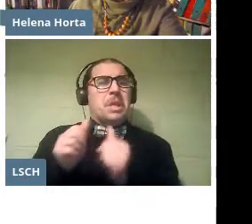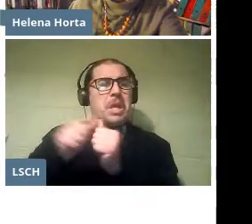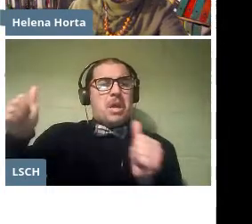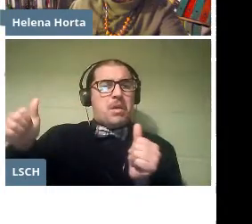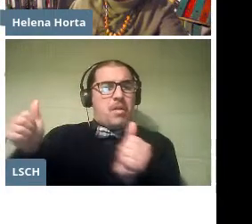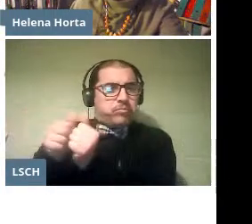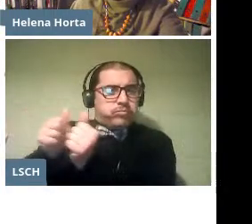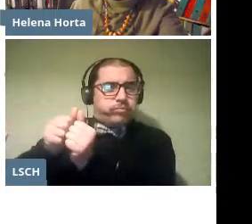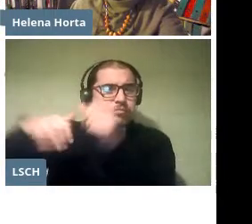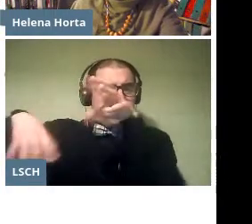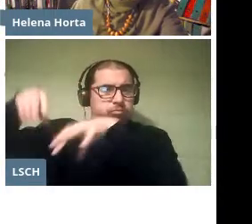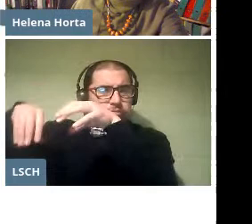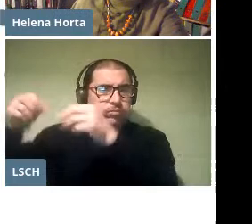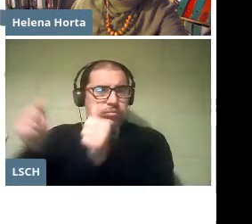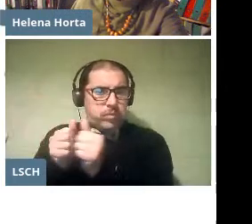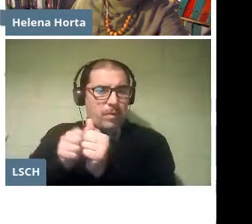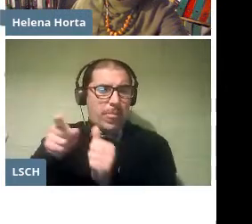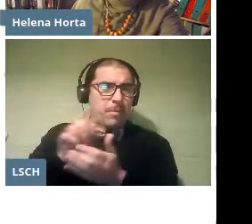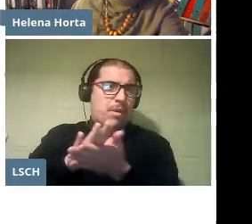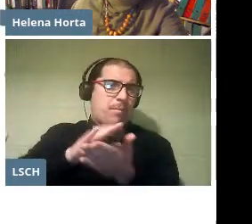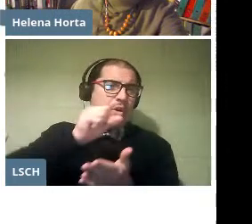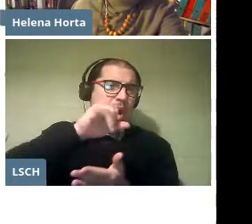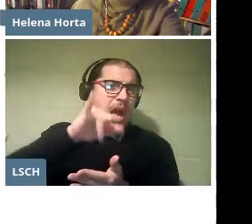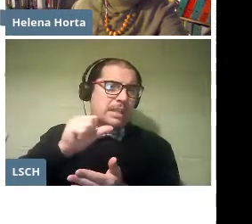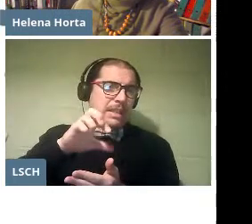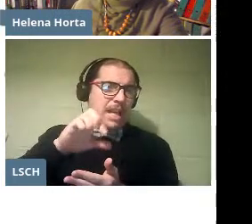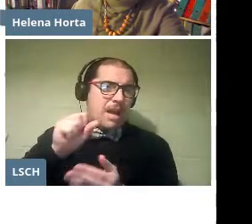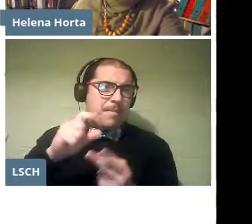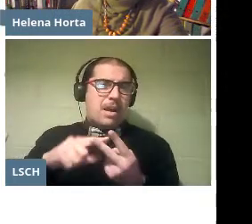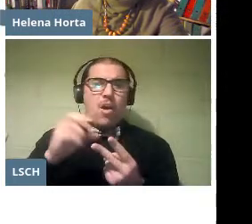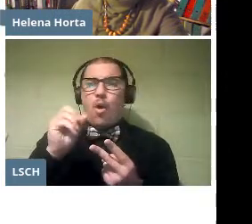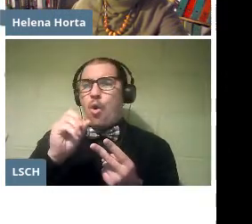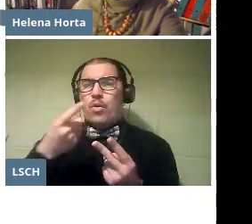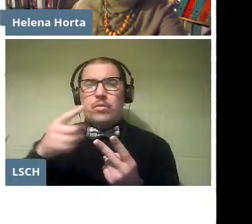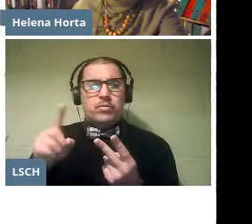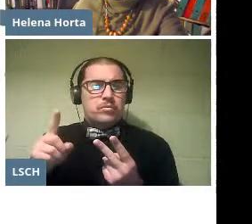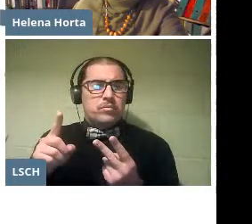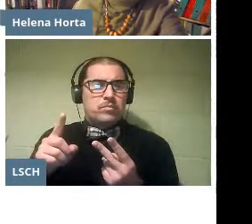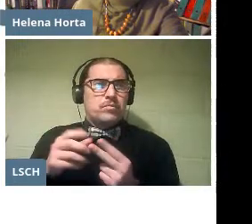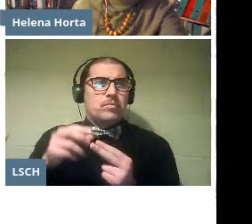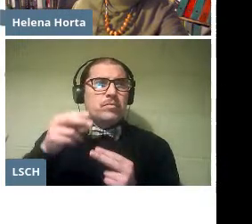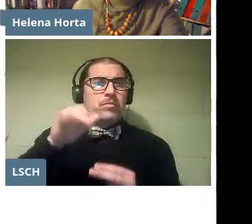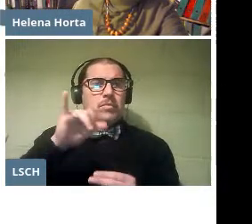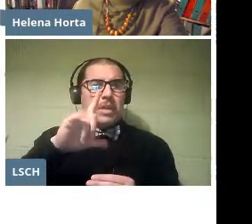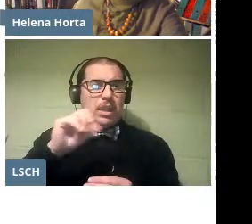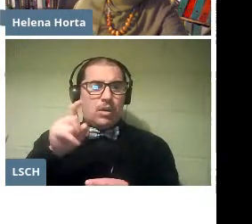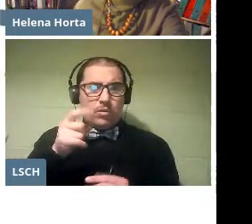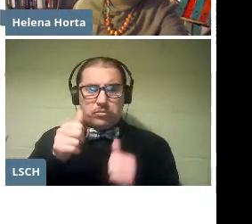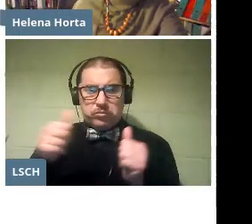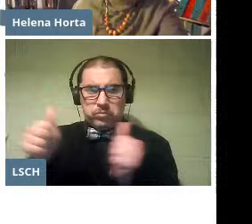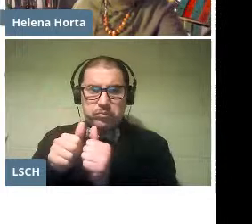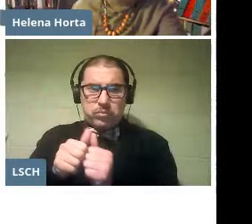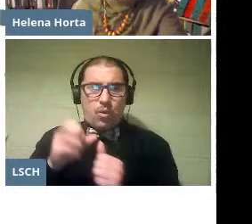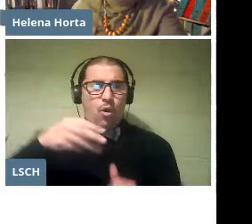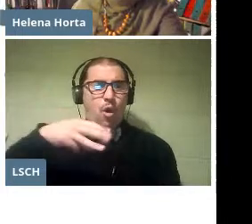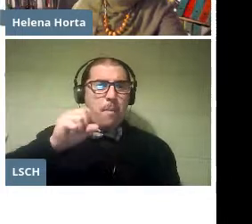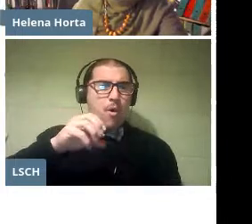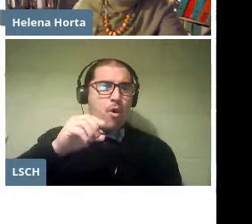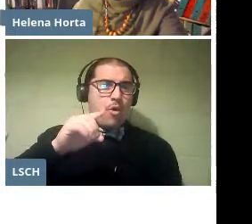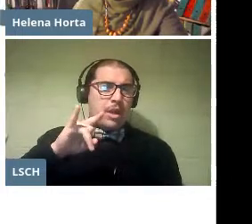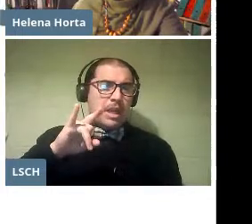Valle de Azapa, por ejemplo, o de Valle de Hilo al interior, o de Valle de Moquegua al